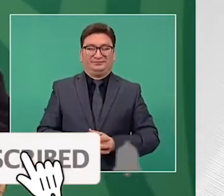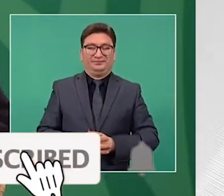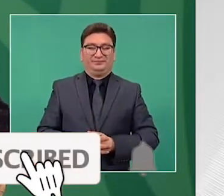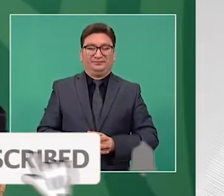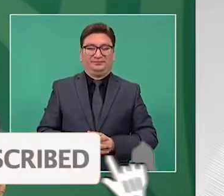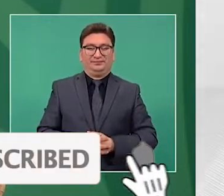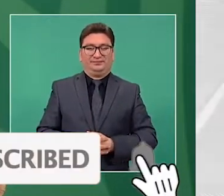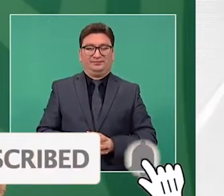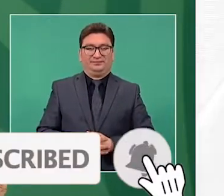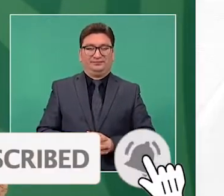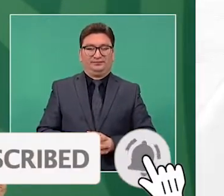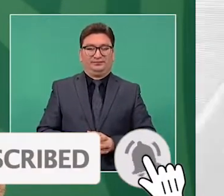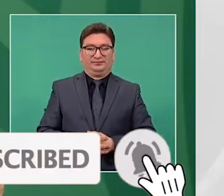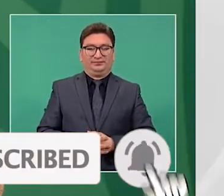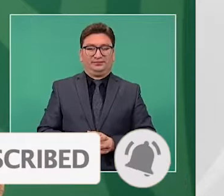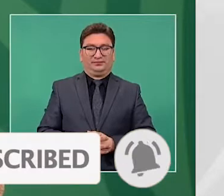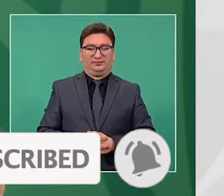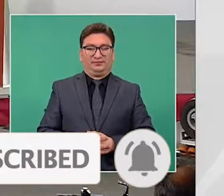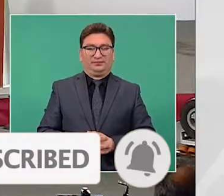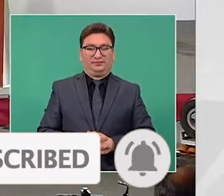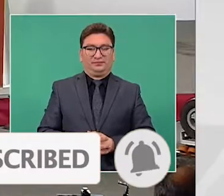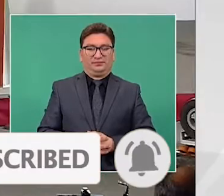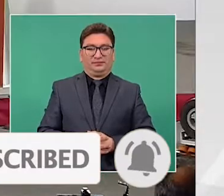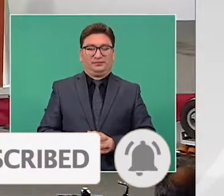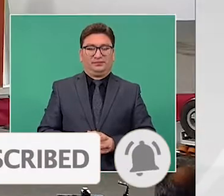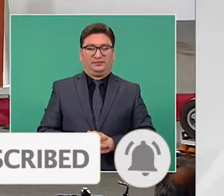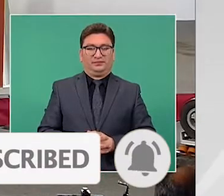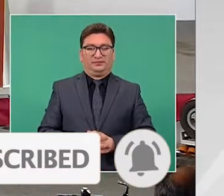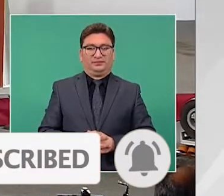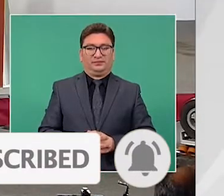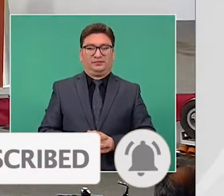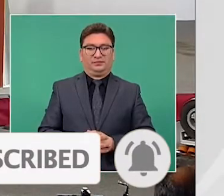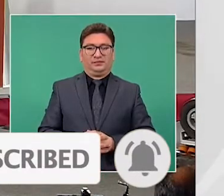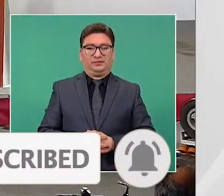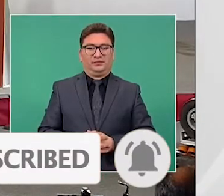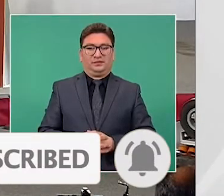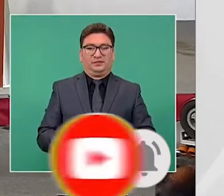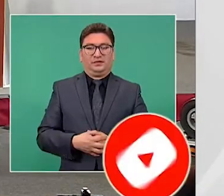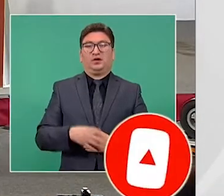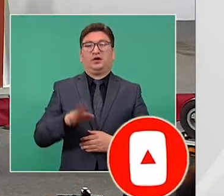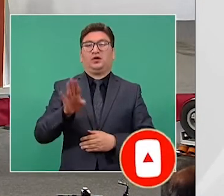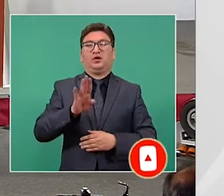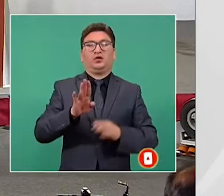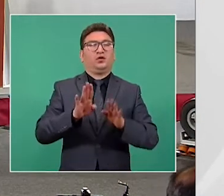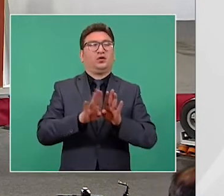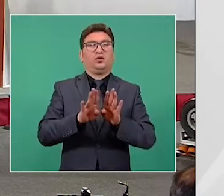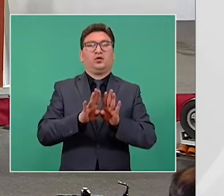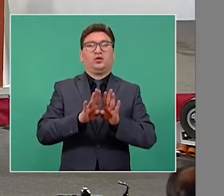Es algo guardada las proporciones, como cuando se cae el muro de Berlín,